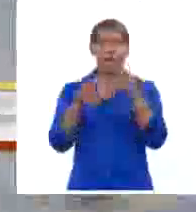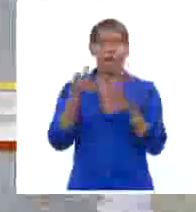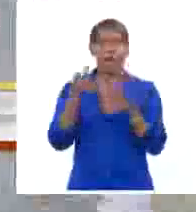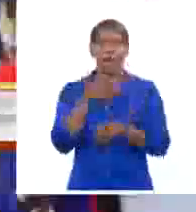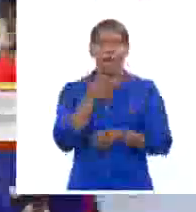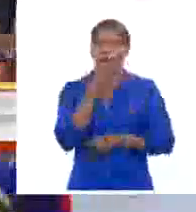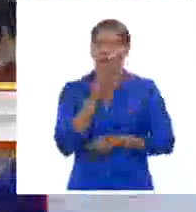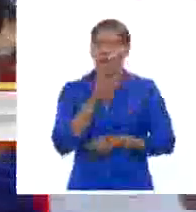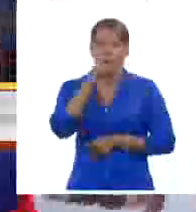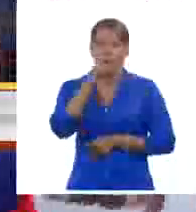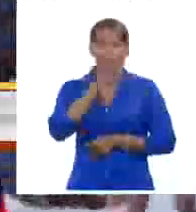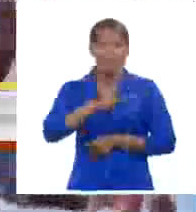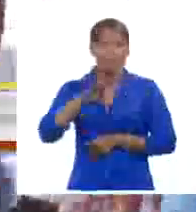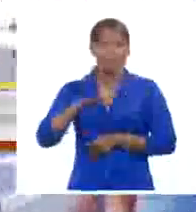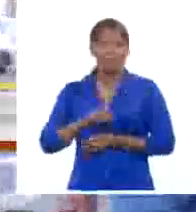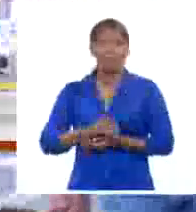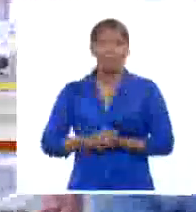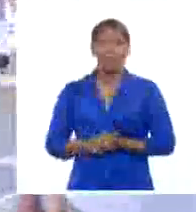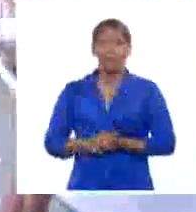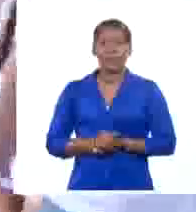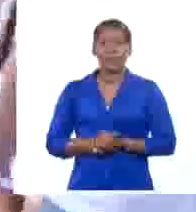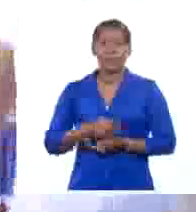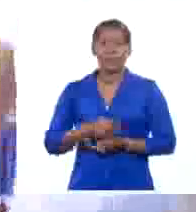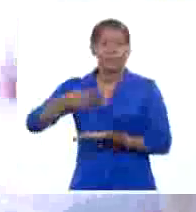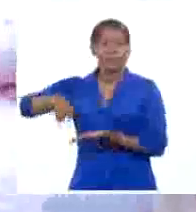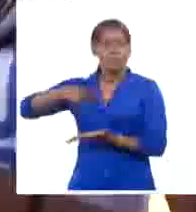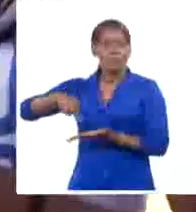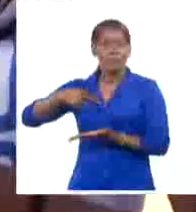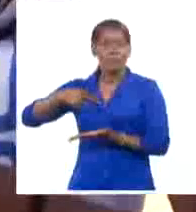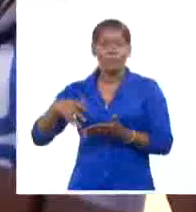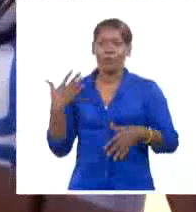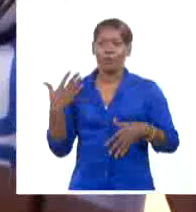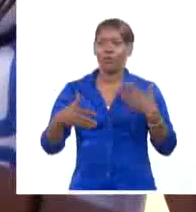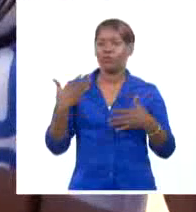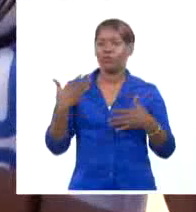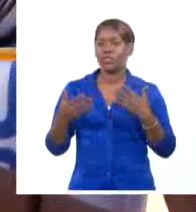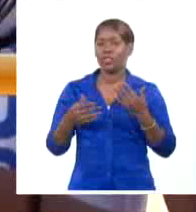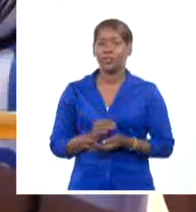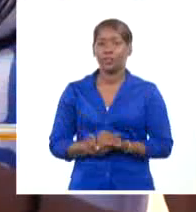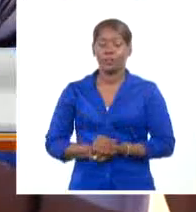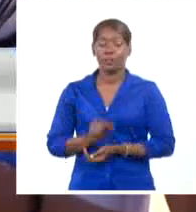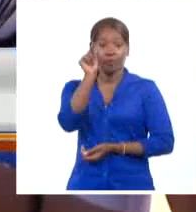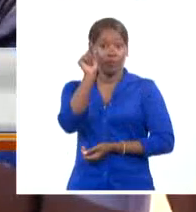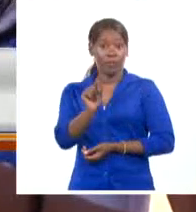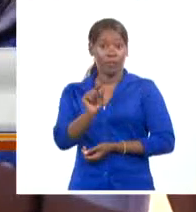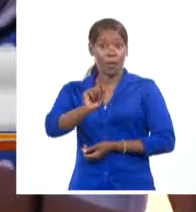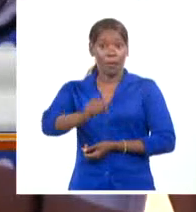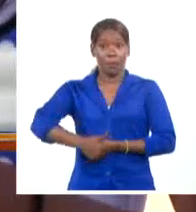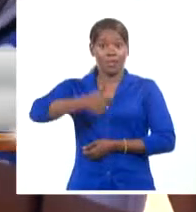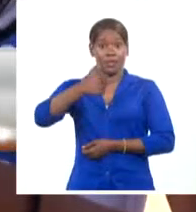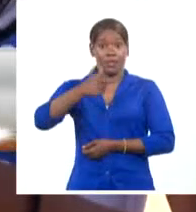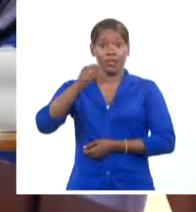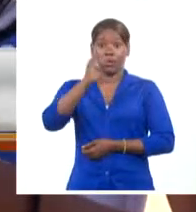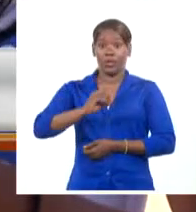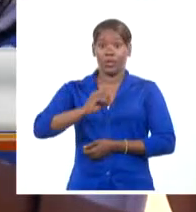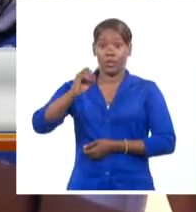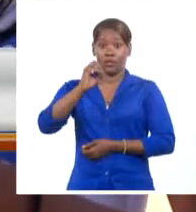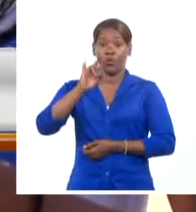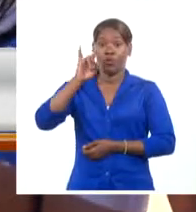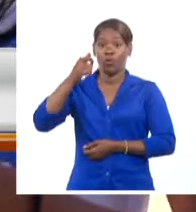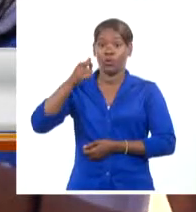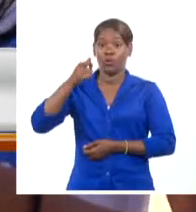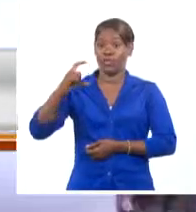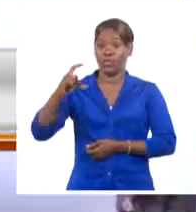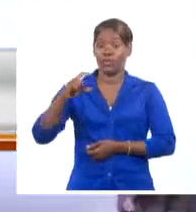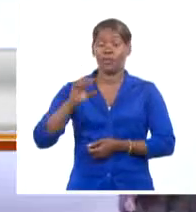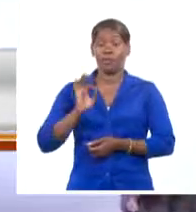que mostraron al apóstol tan vivo como siempre. Maite Escobar Rivero, presidenta de la organización de pioneros José Martí en las